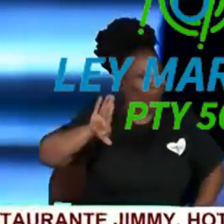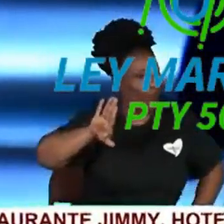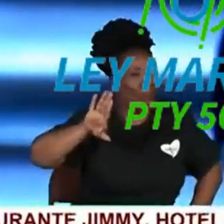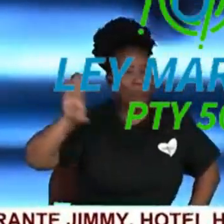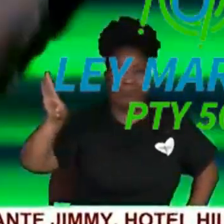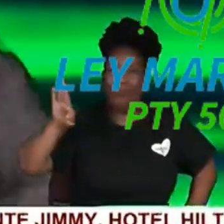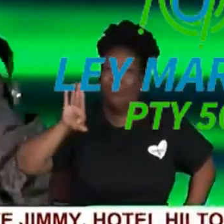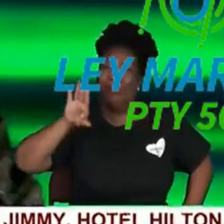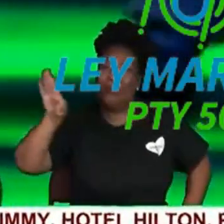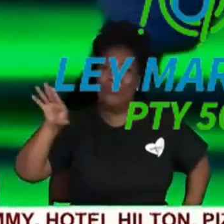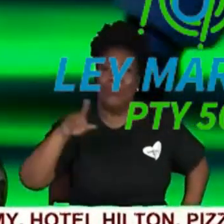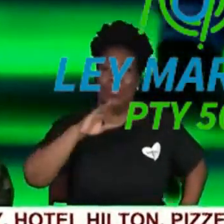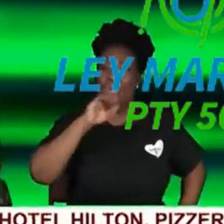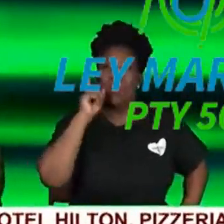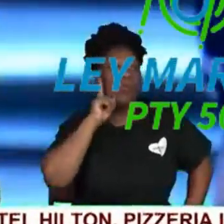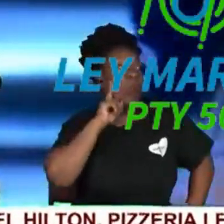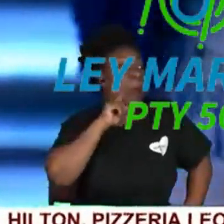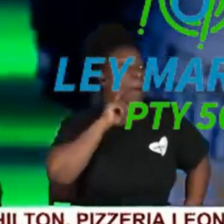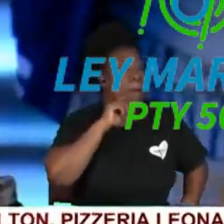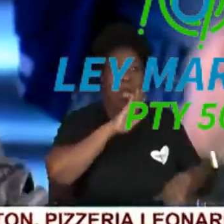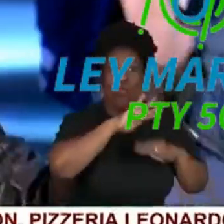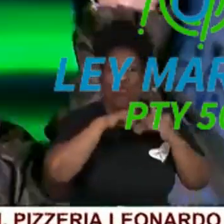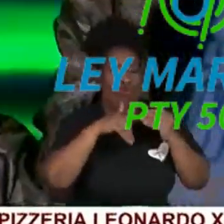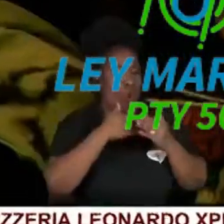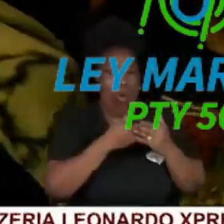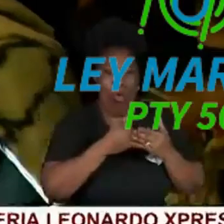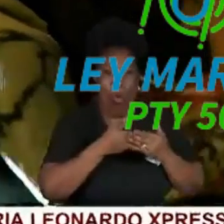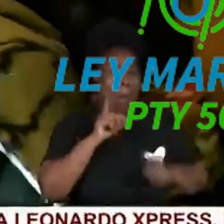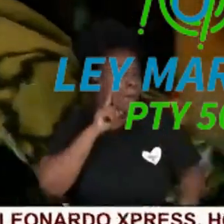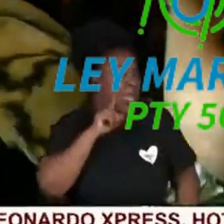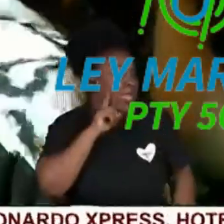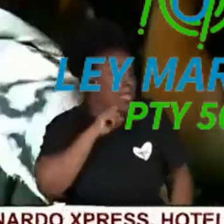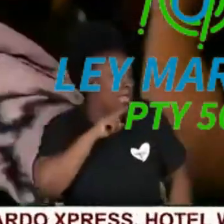Por allá atrás. Todo esto es mentira.